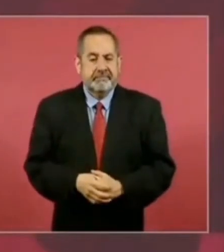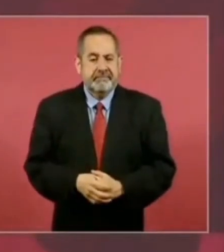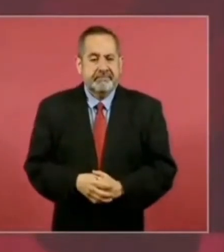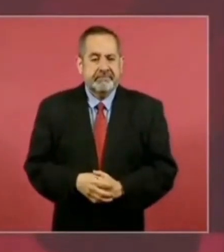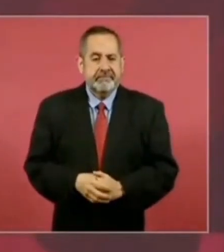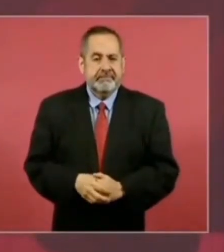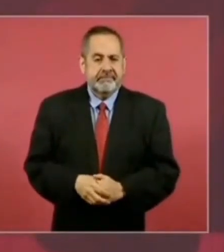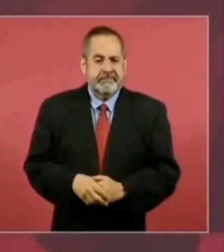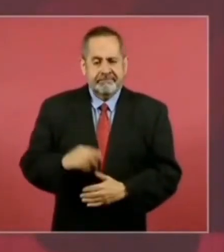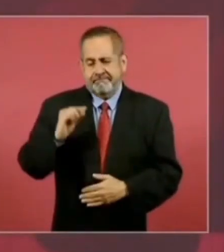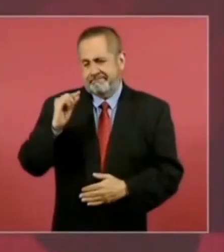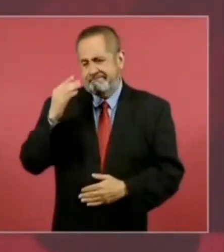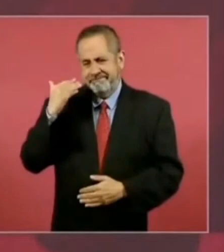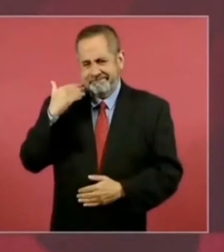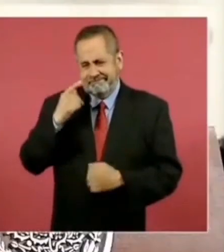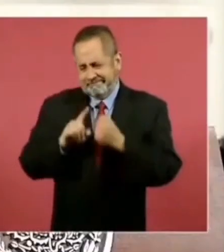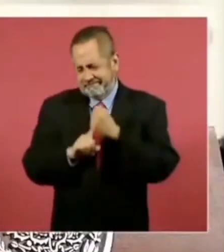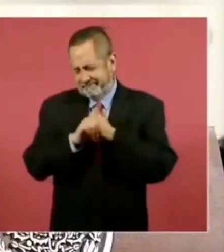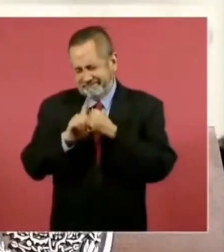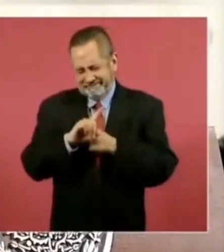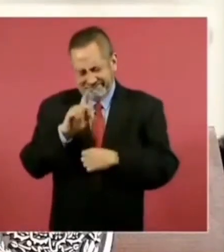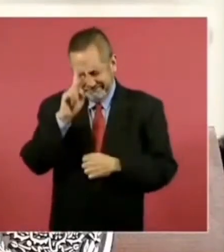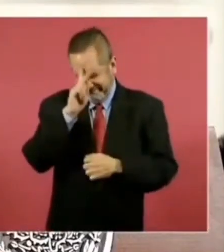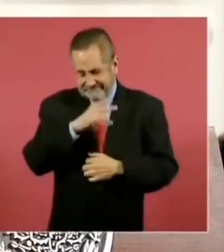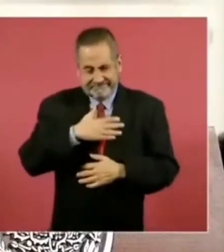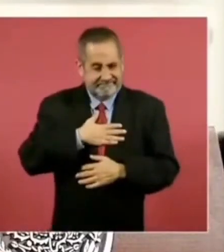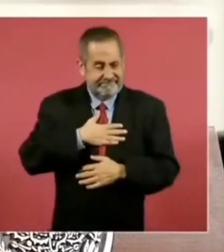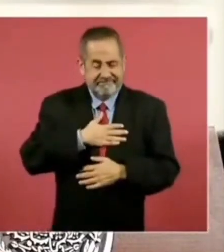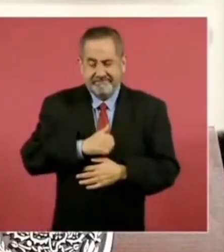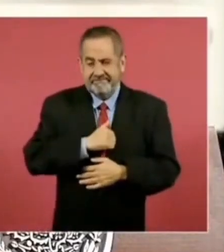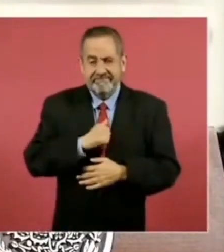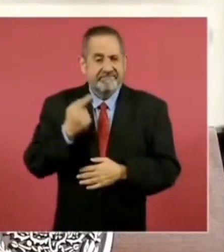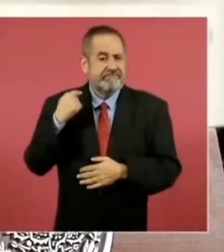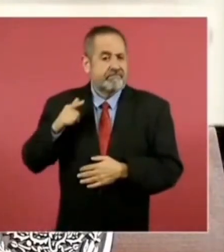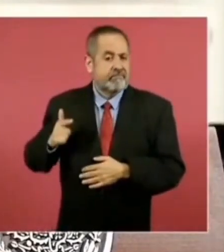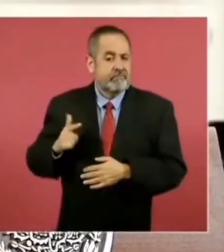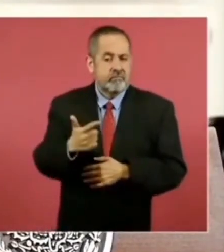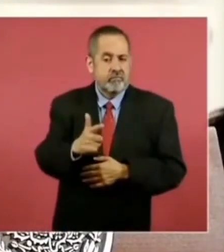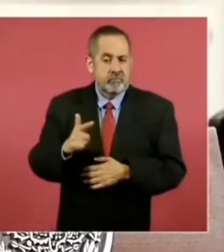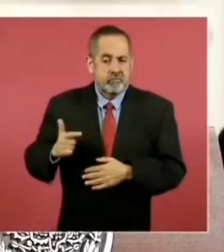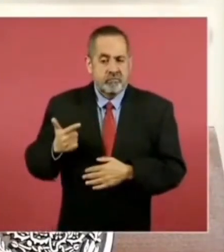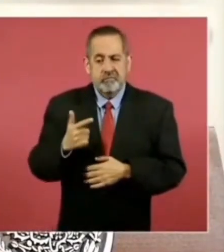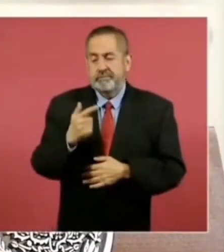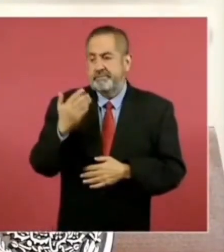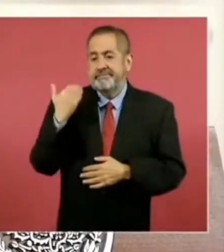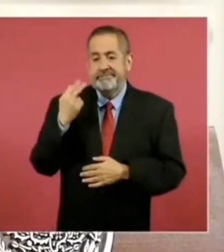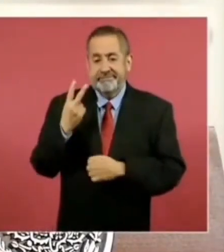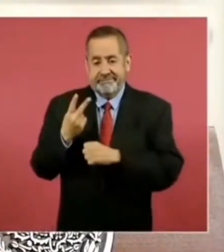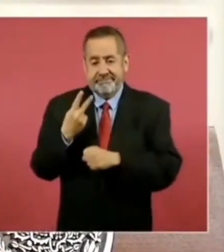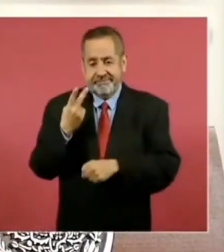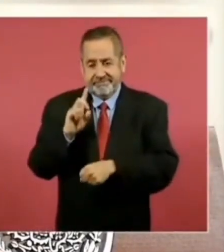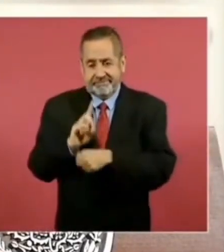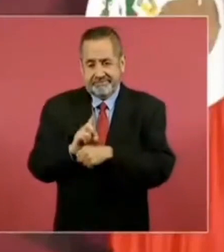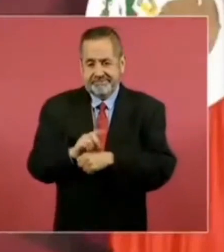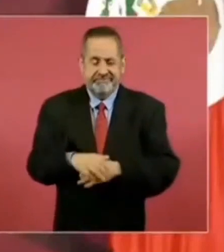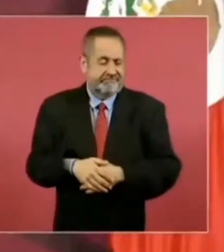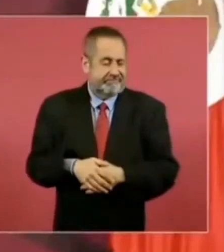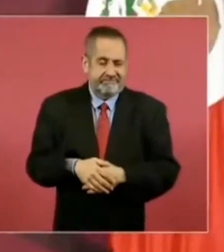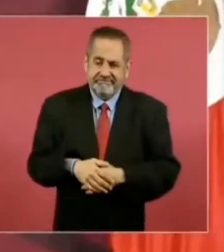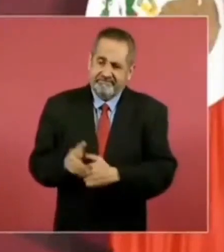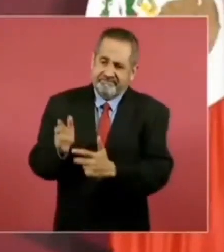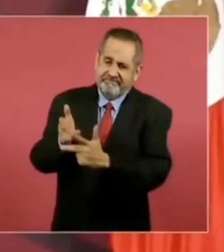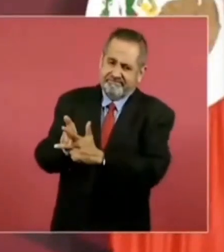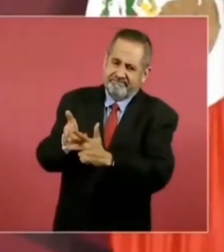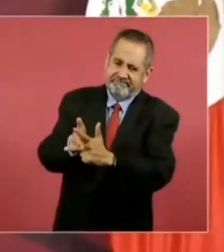ver un problema lamentable. Bueno, cuatro, hace dos días, de un asesinato de